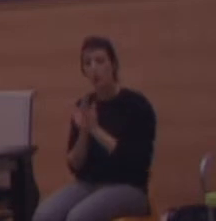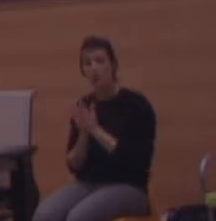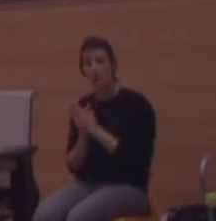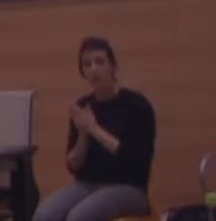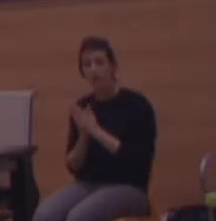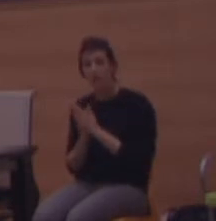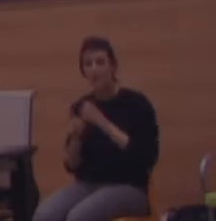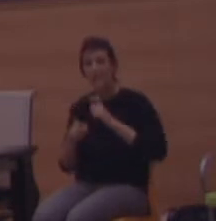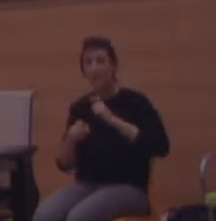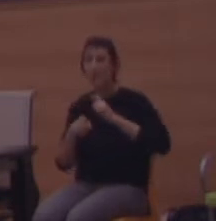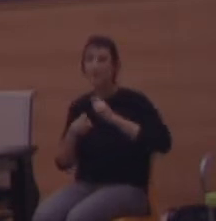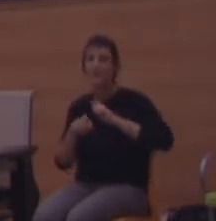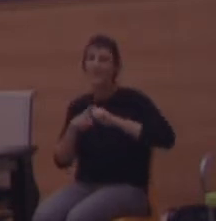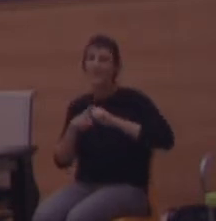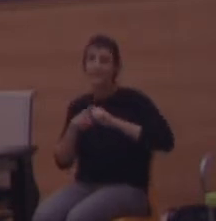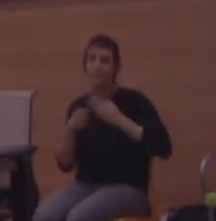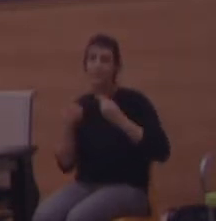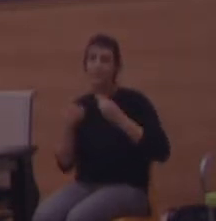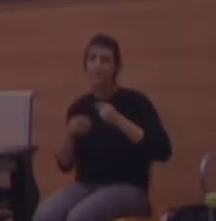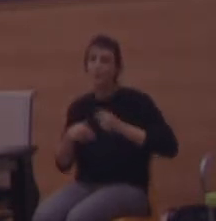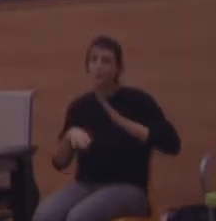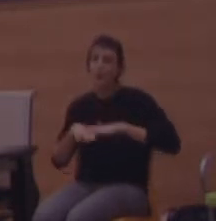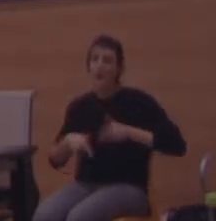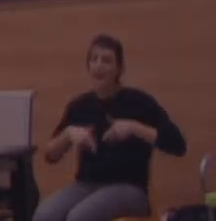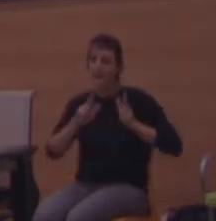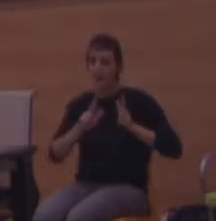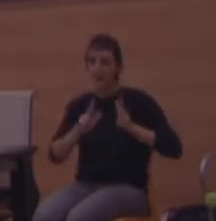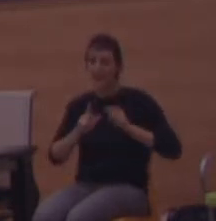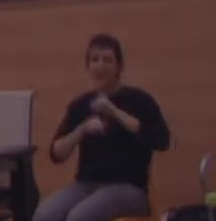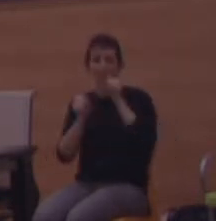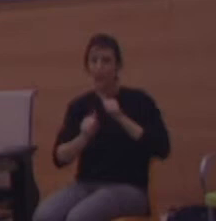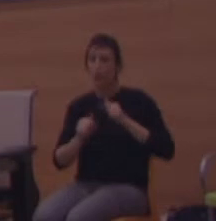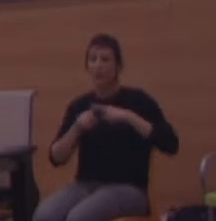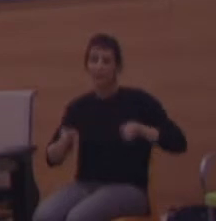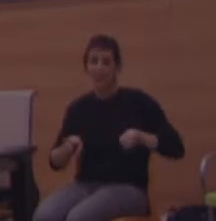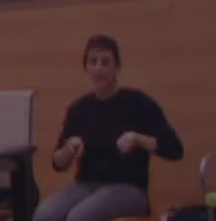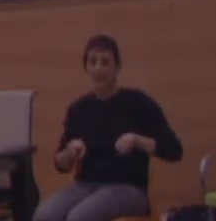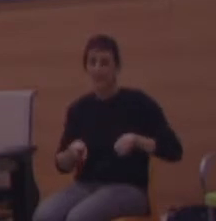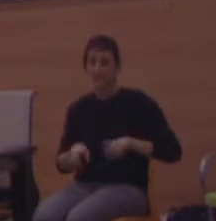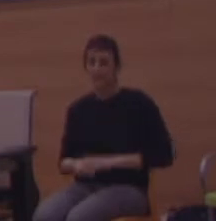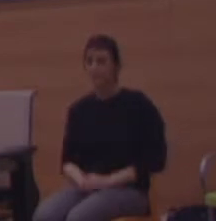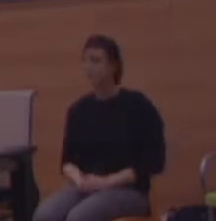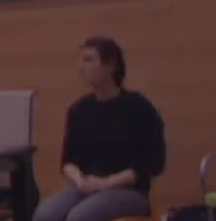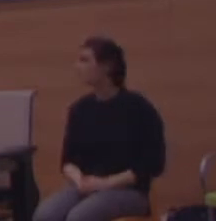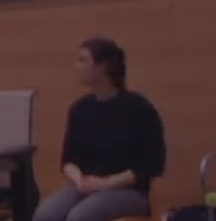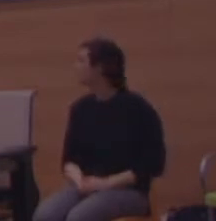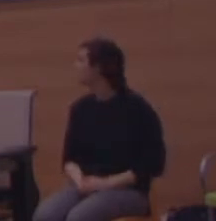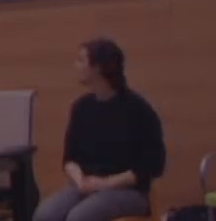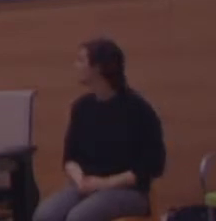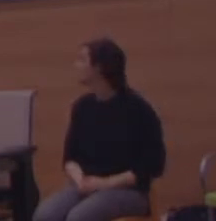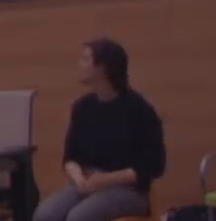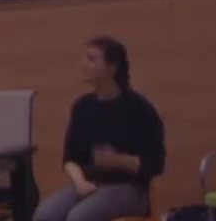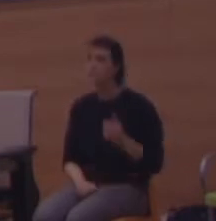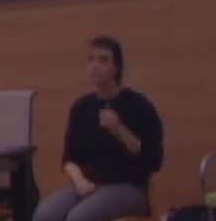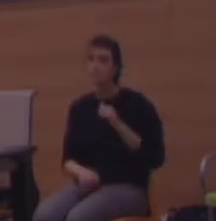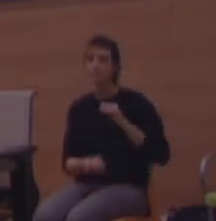muchos tipos de descarga de diferentes formas, siempre que no sea circular. ¿Vale? Y aquí vemos